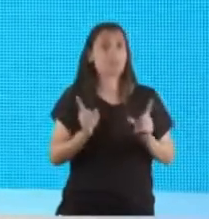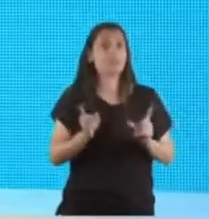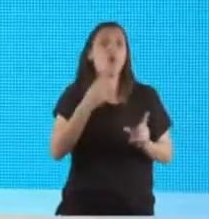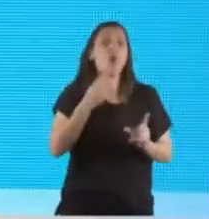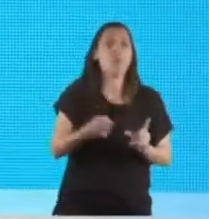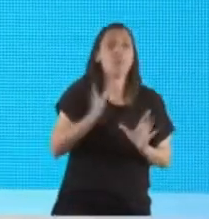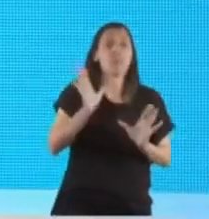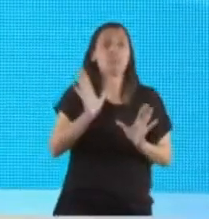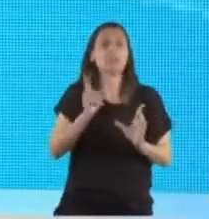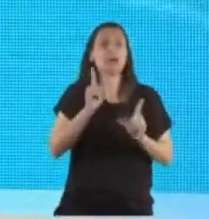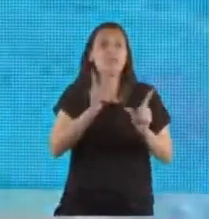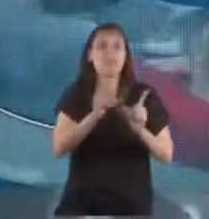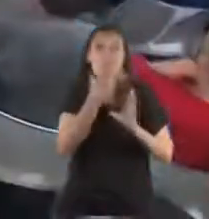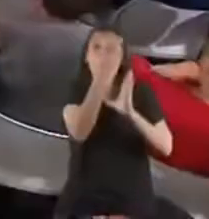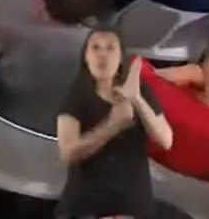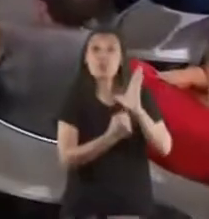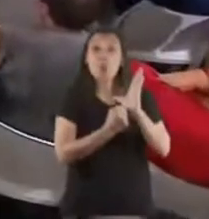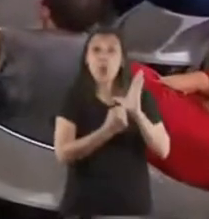la segmentación